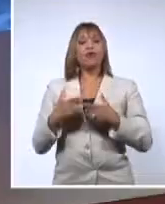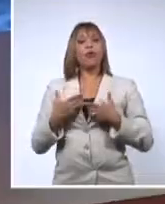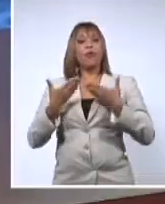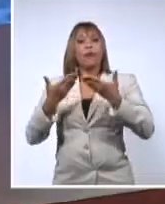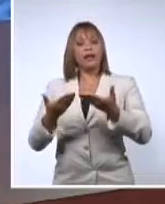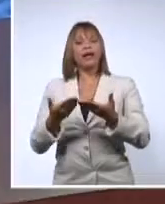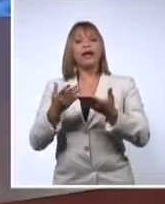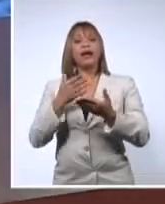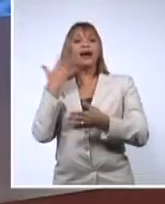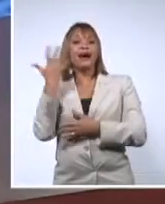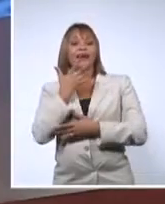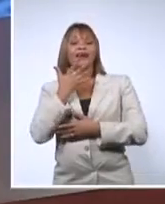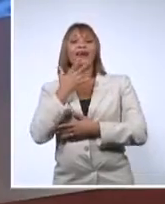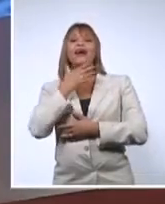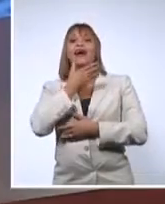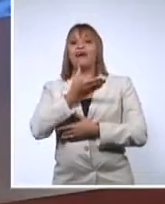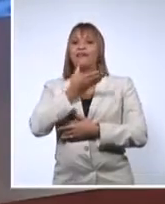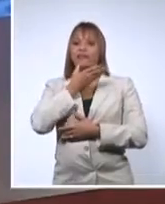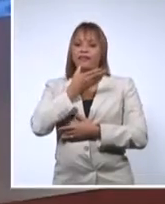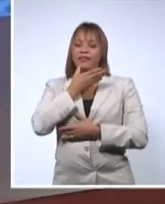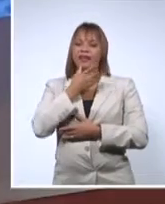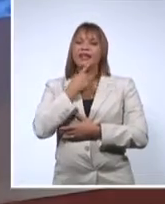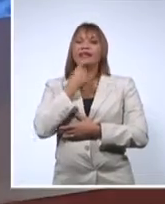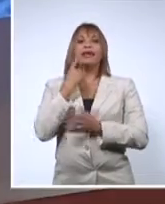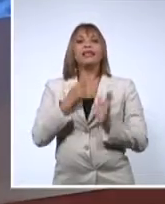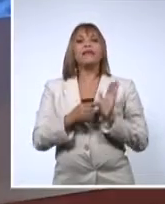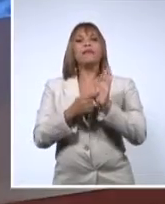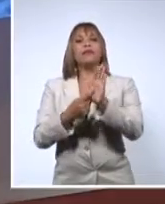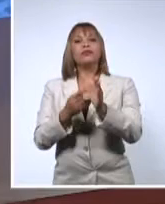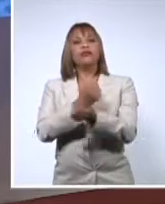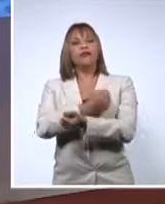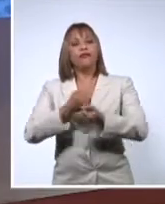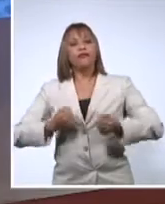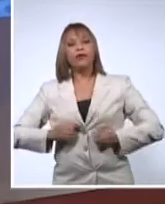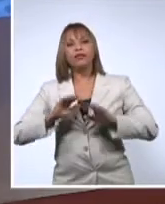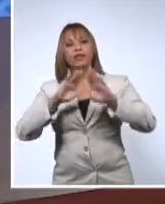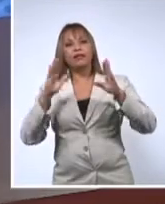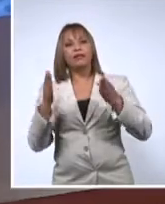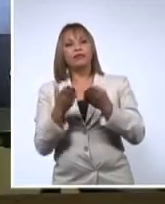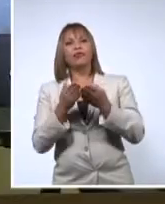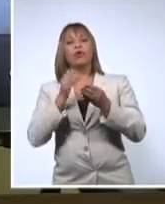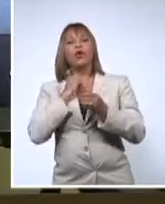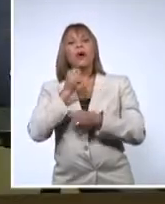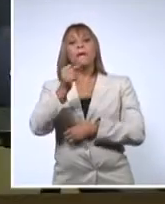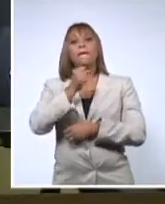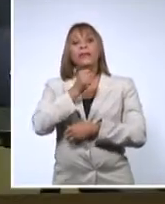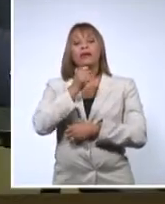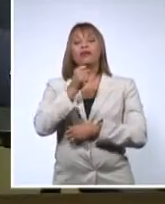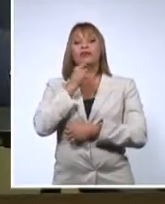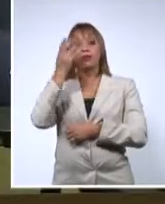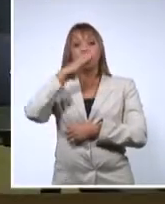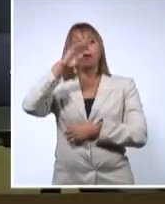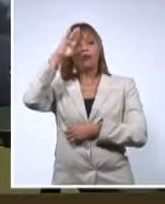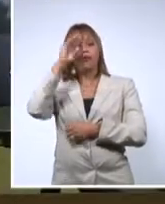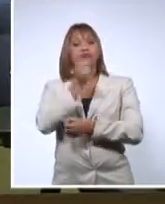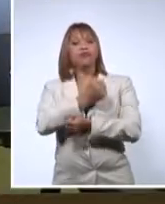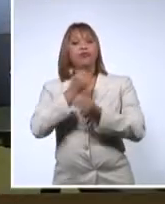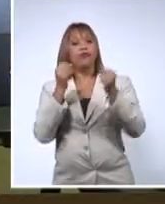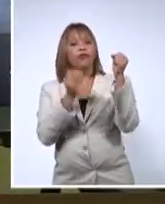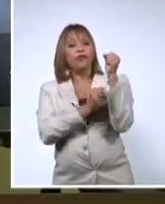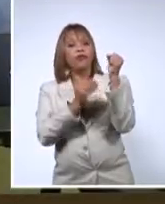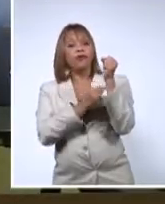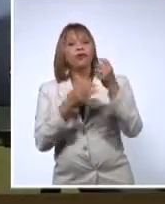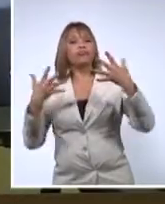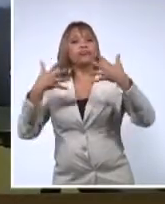Fidel y muestra además los esfuerzos de la presidencia de la Unión de Periodistas de Cuba por fortalecer los vínculos con la